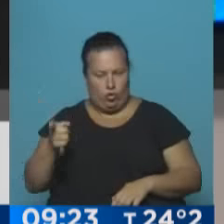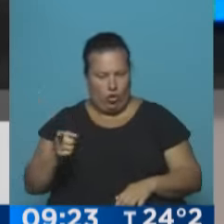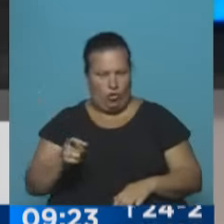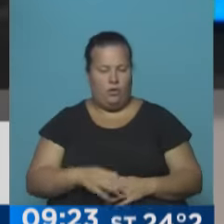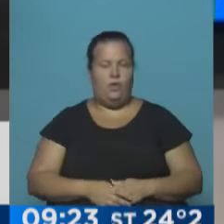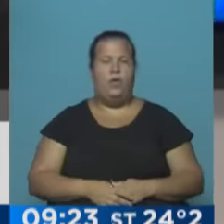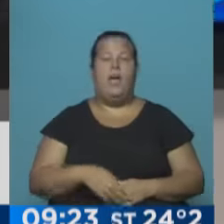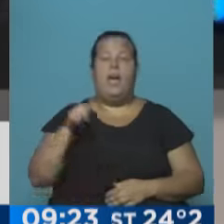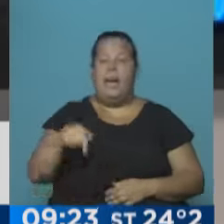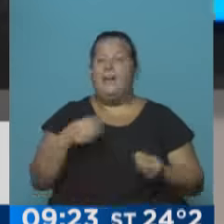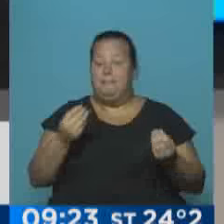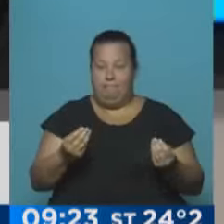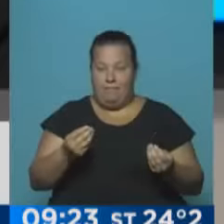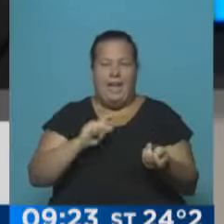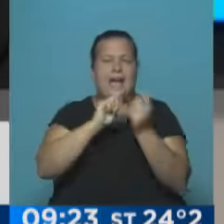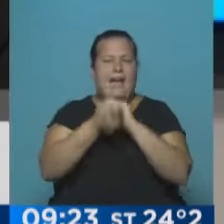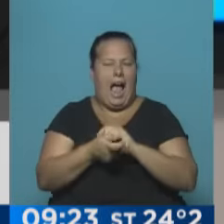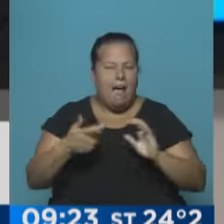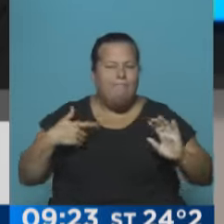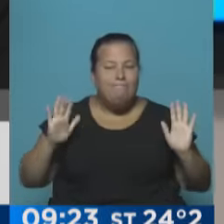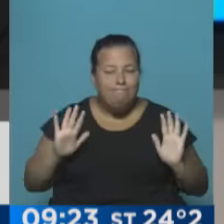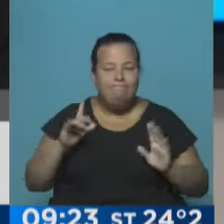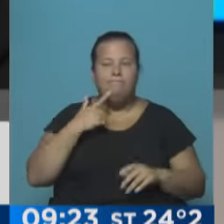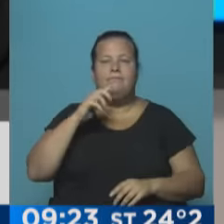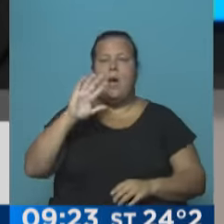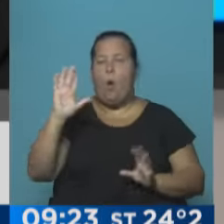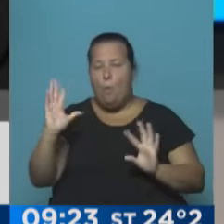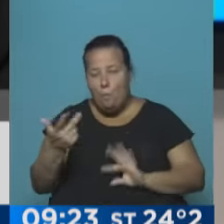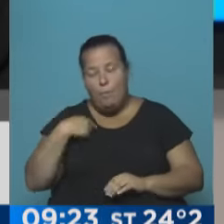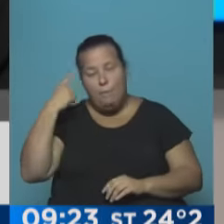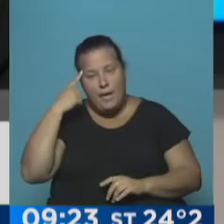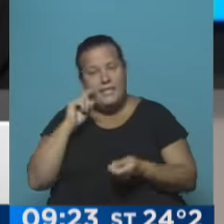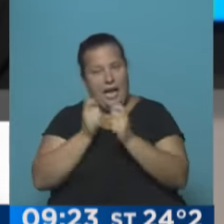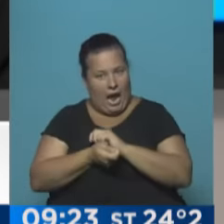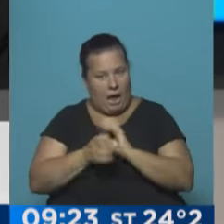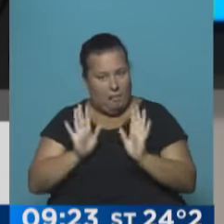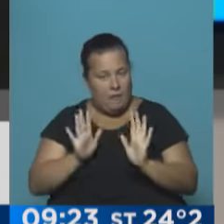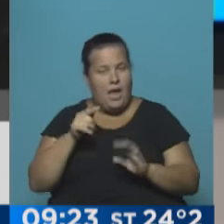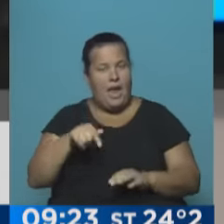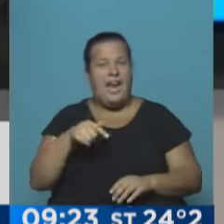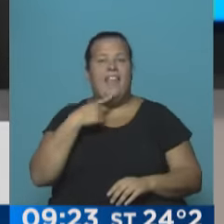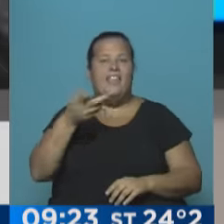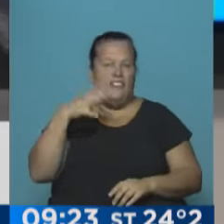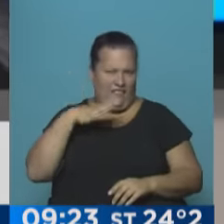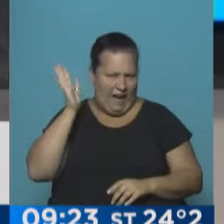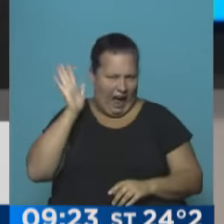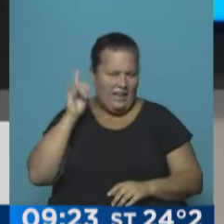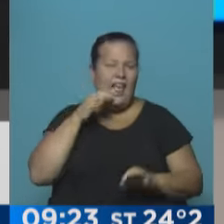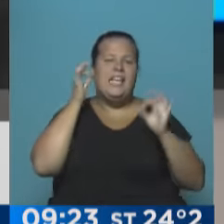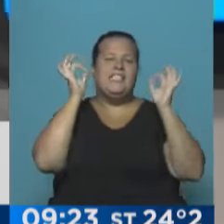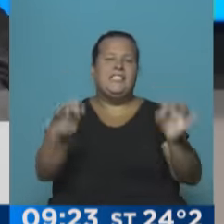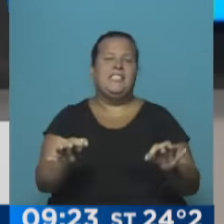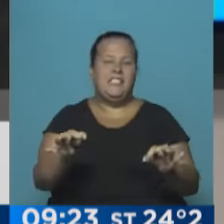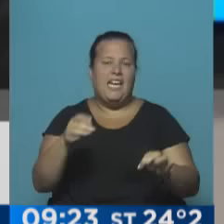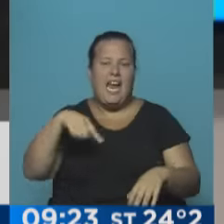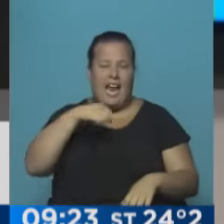producirlo con esto lo que hacen es corregir Yo te diría que en una tercera parte lo que pensaban corregirlo es decir que uno diría que para llegar al